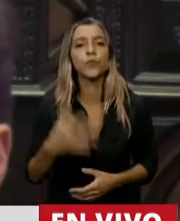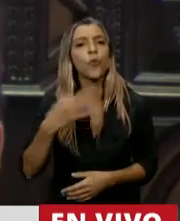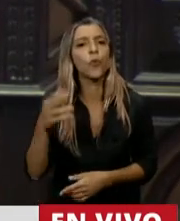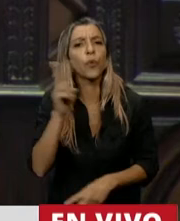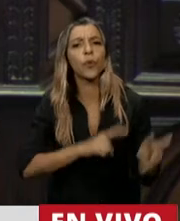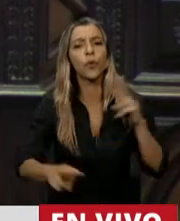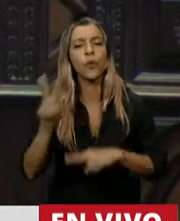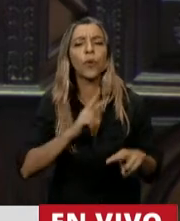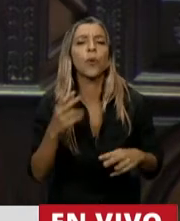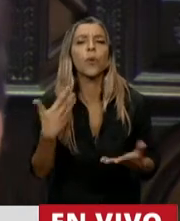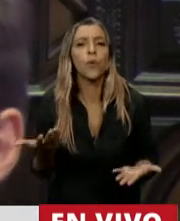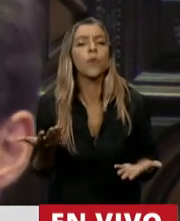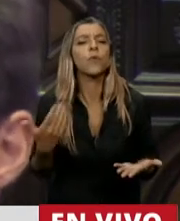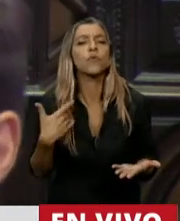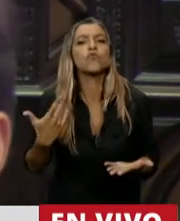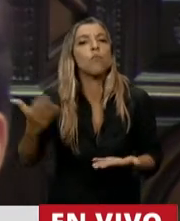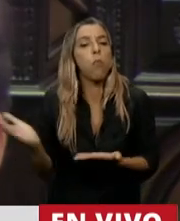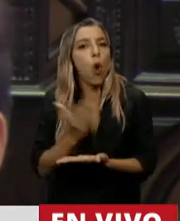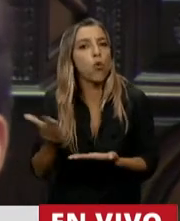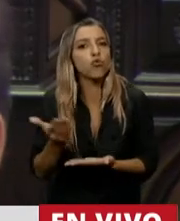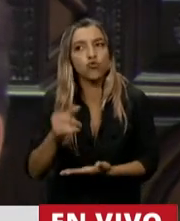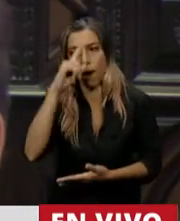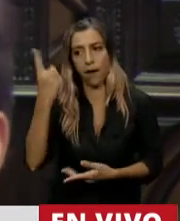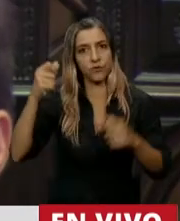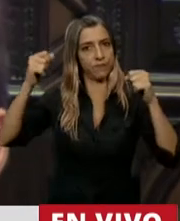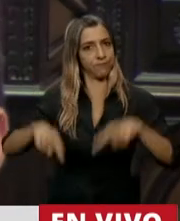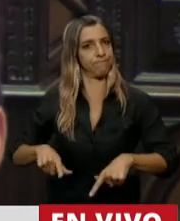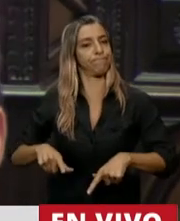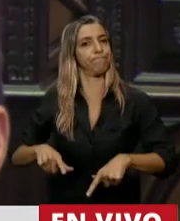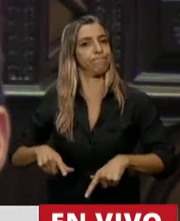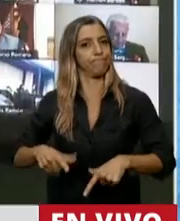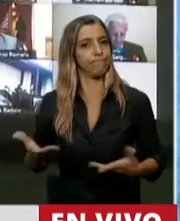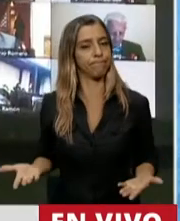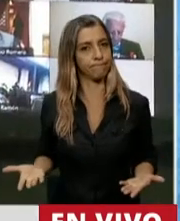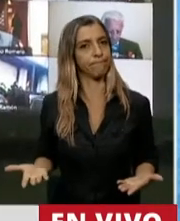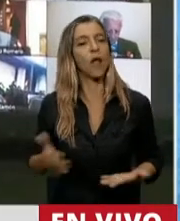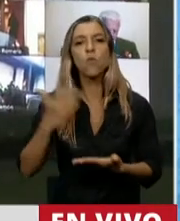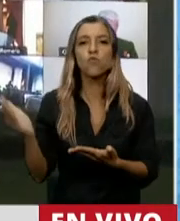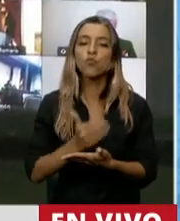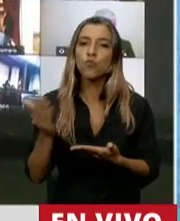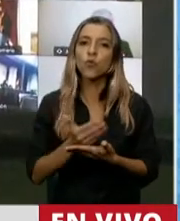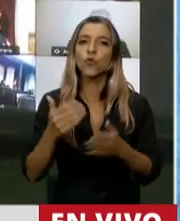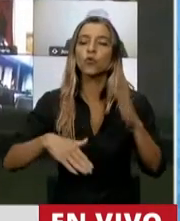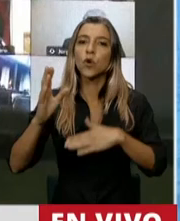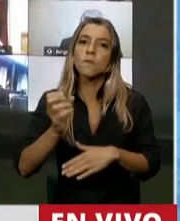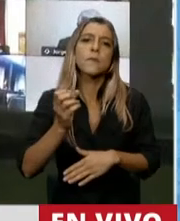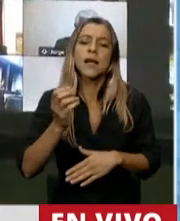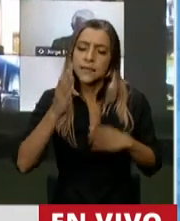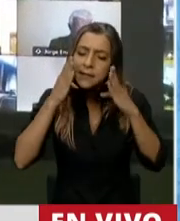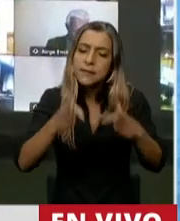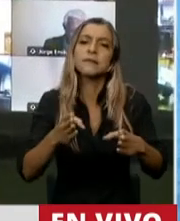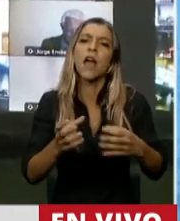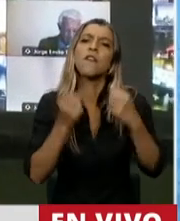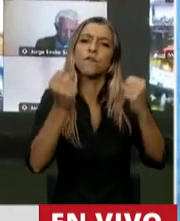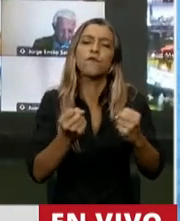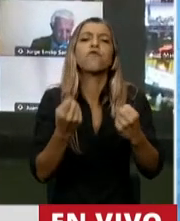es una producción nacional auténtica, una producción que esté basada en el esfuerzo